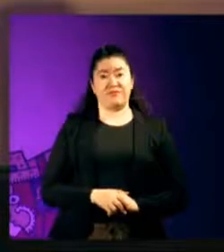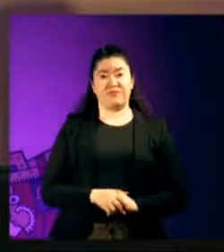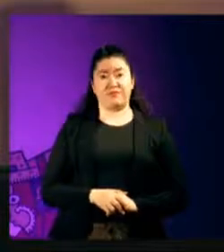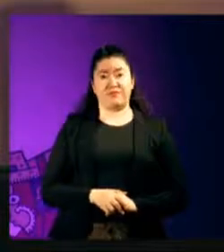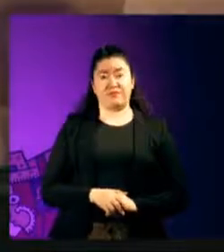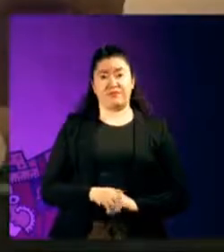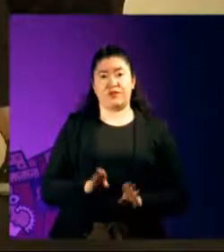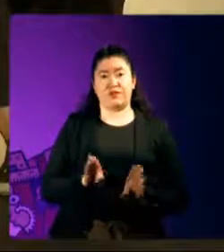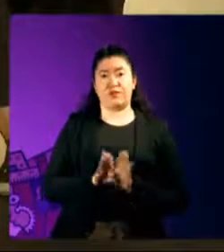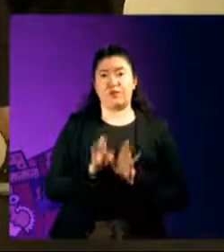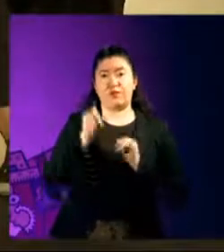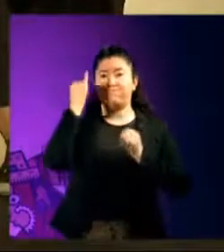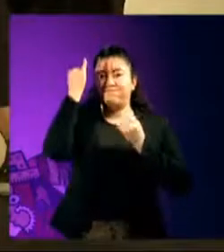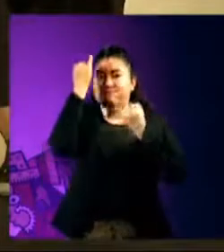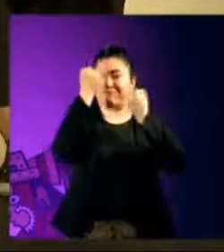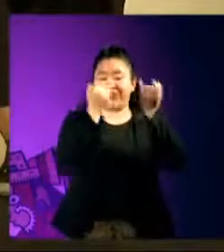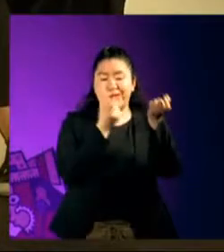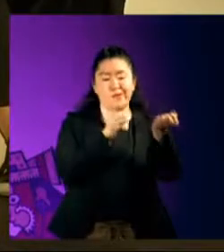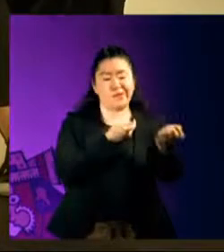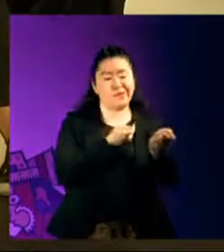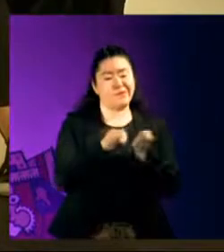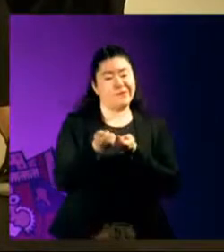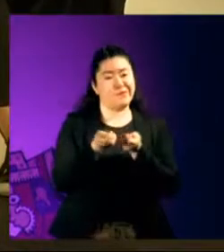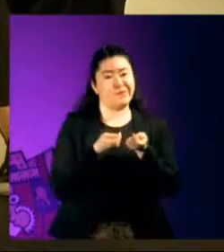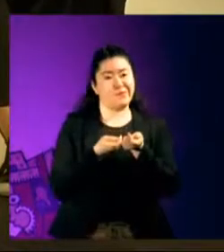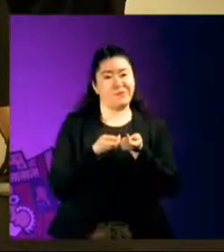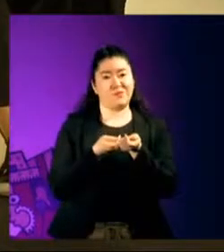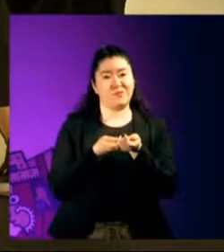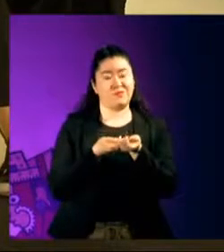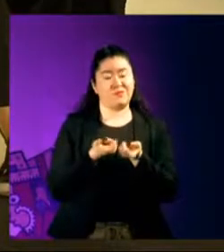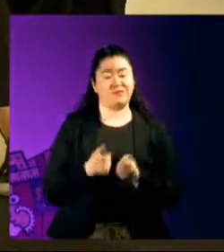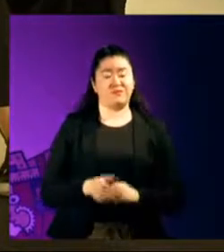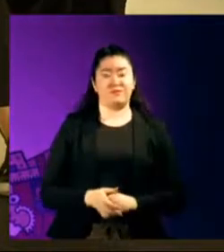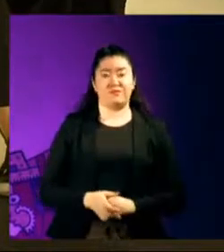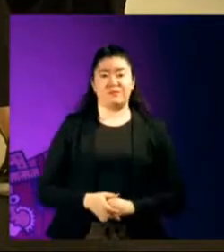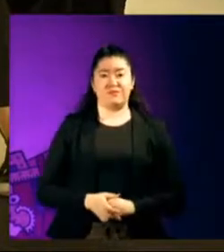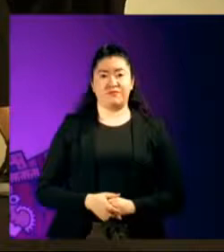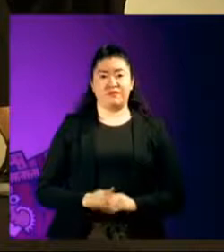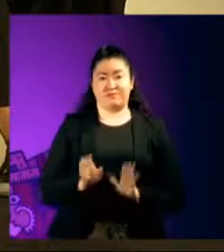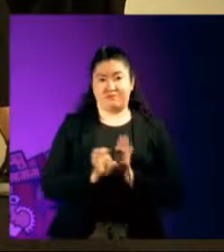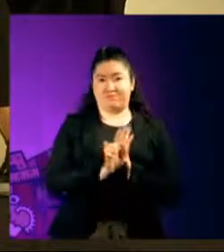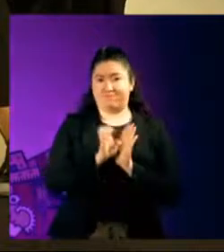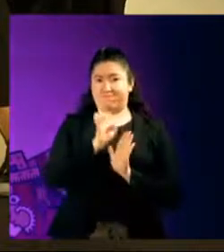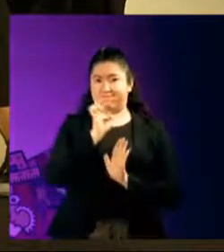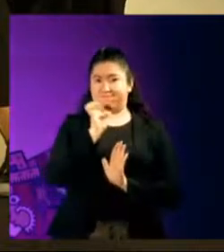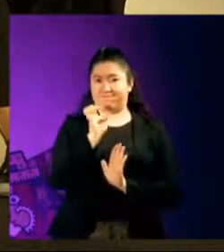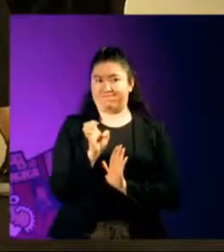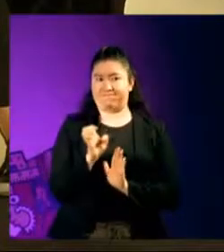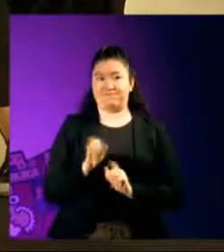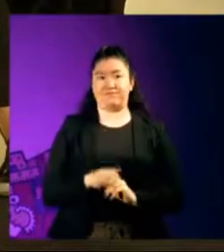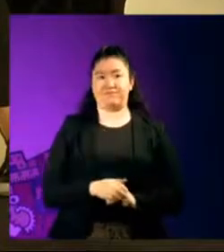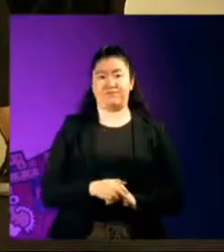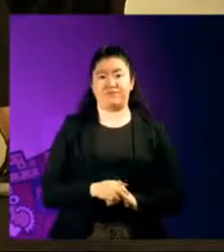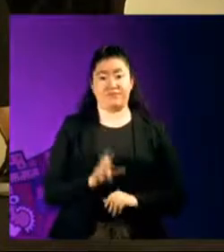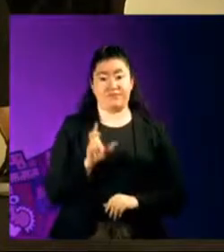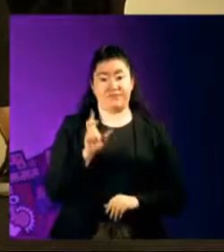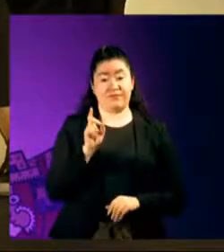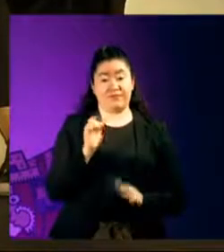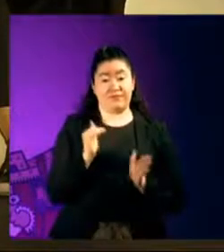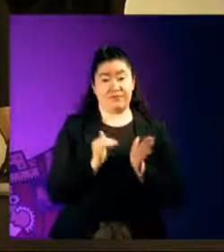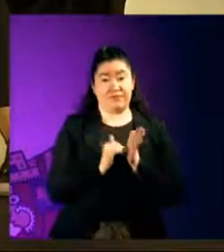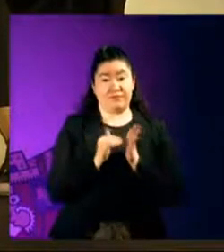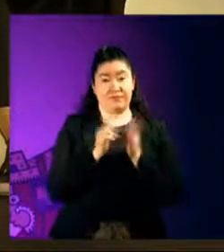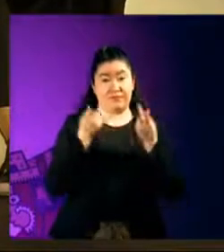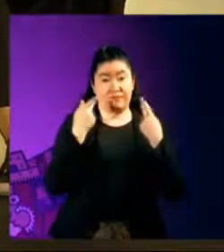mitos de la dominación no y que por ejemplo 30 millones de personas